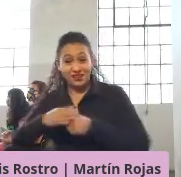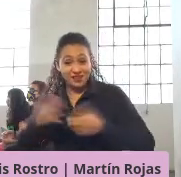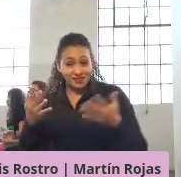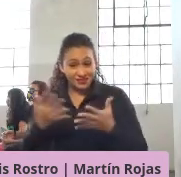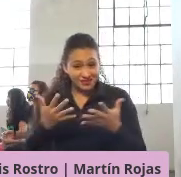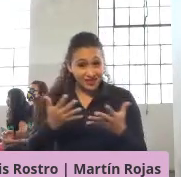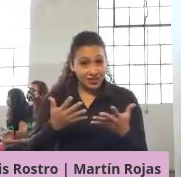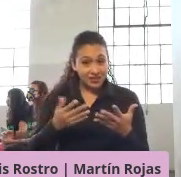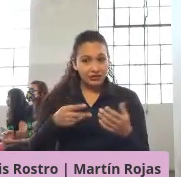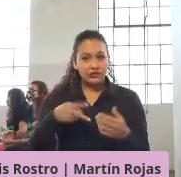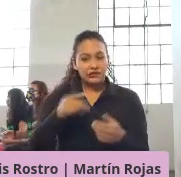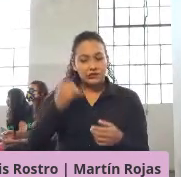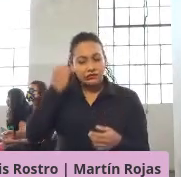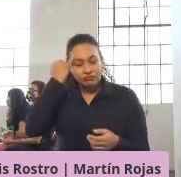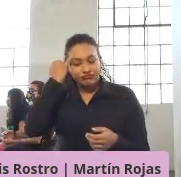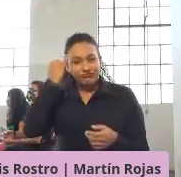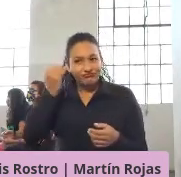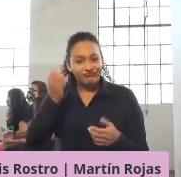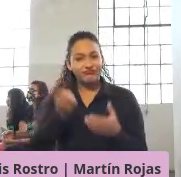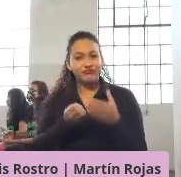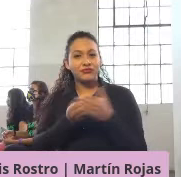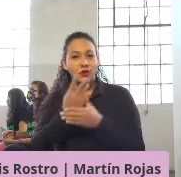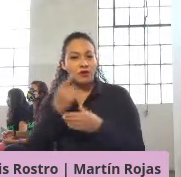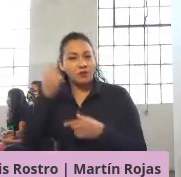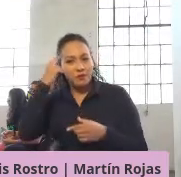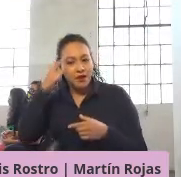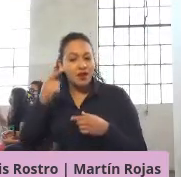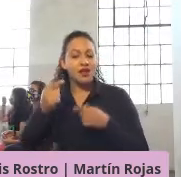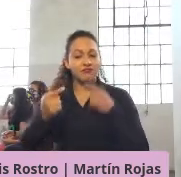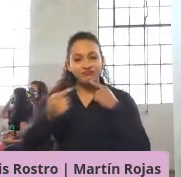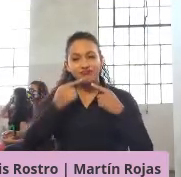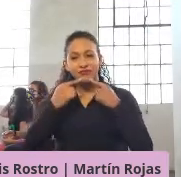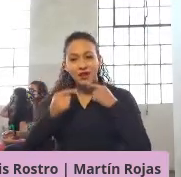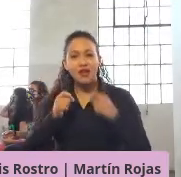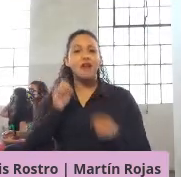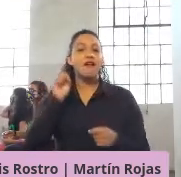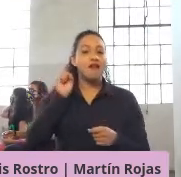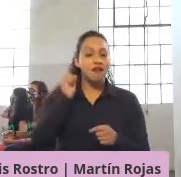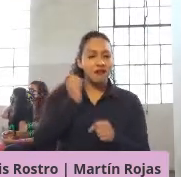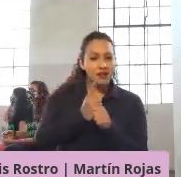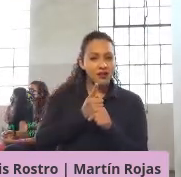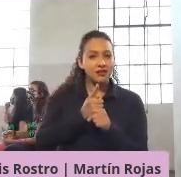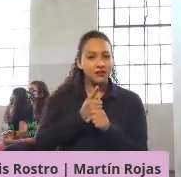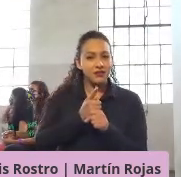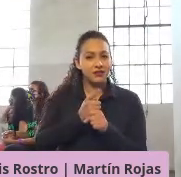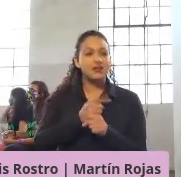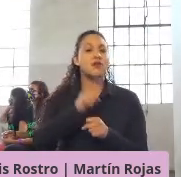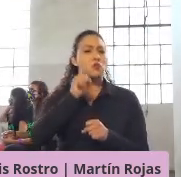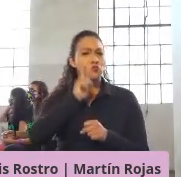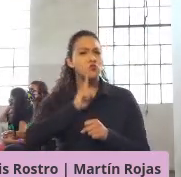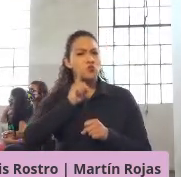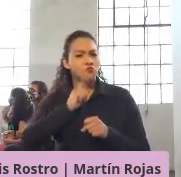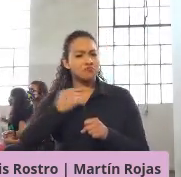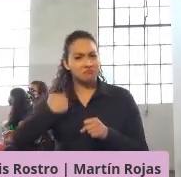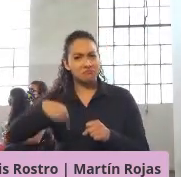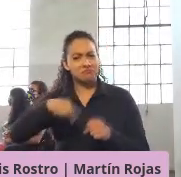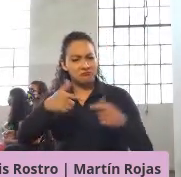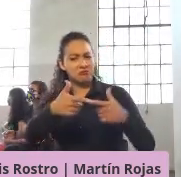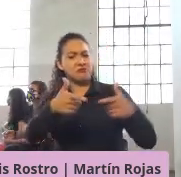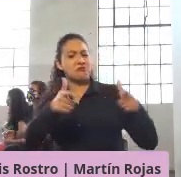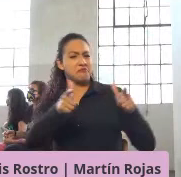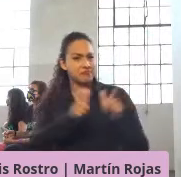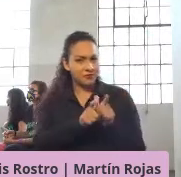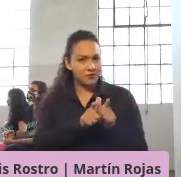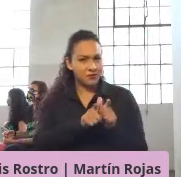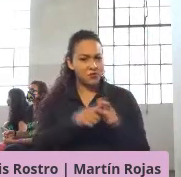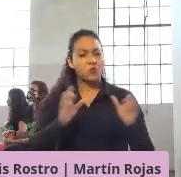Y creo que ha sido como realmente muy gratificante simplemente poder reconocernos, sabernos como una comunidad. Se han